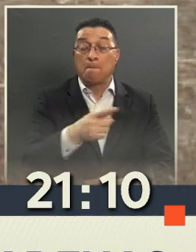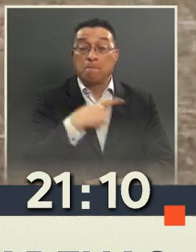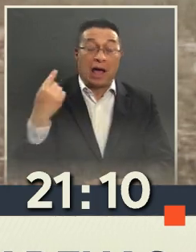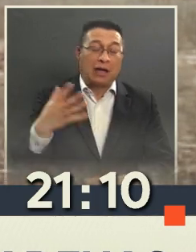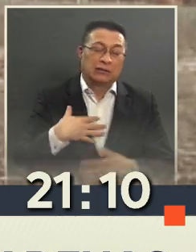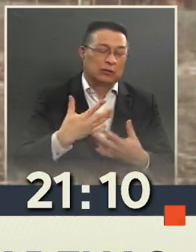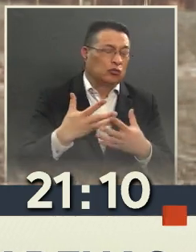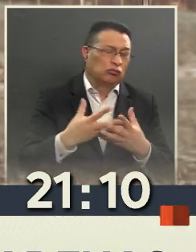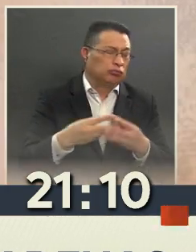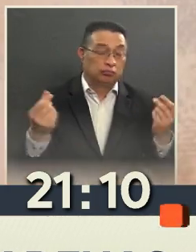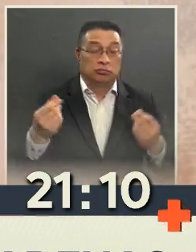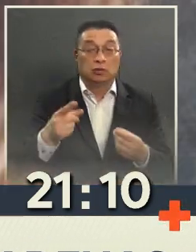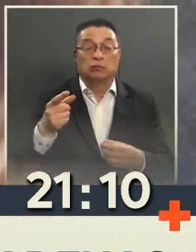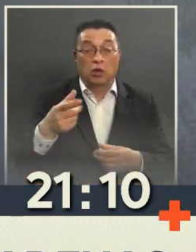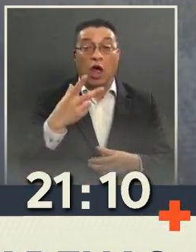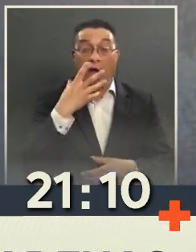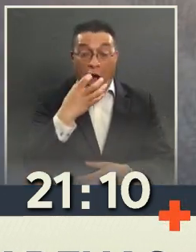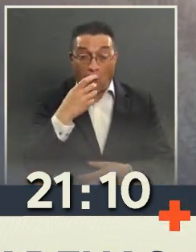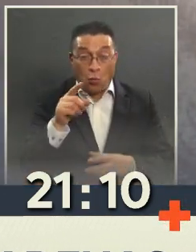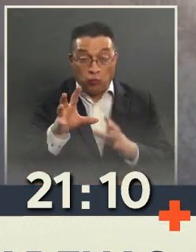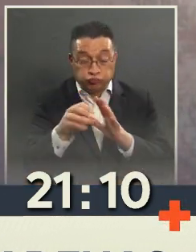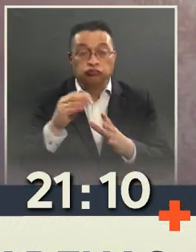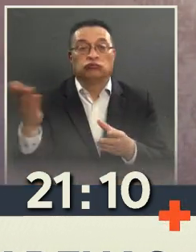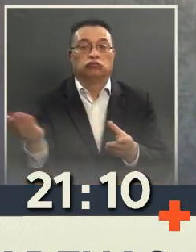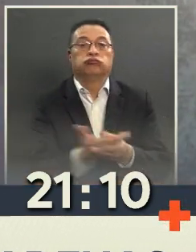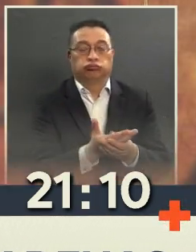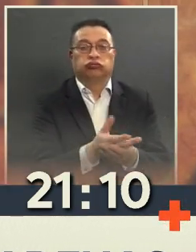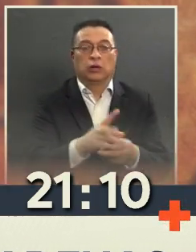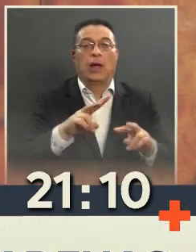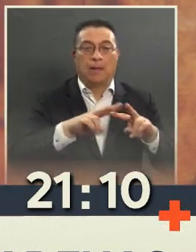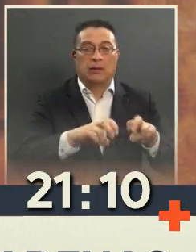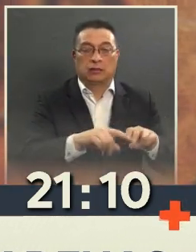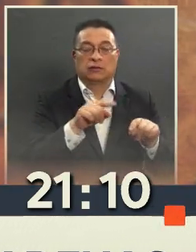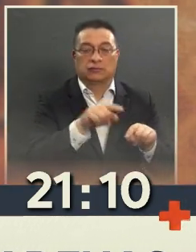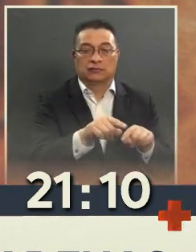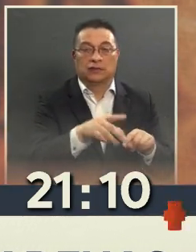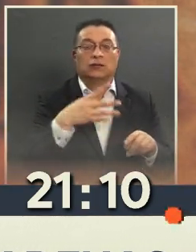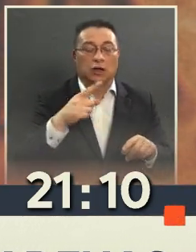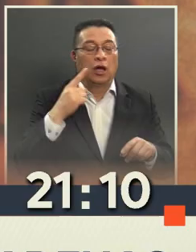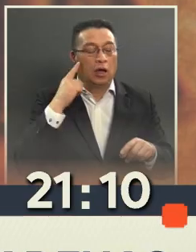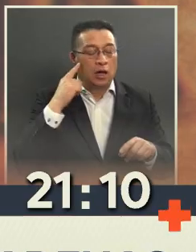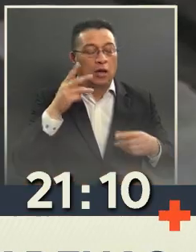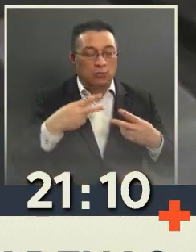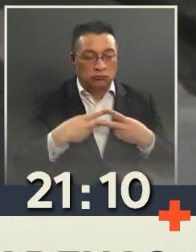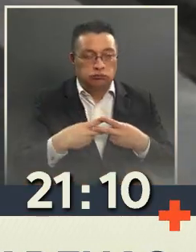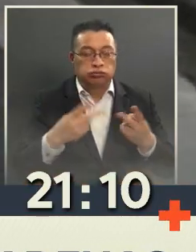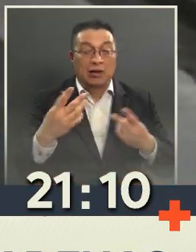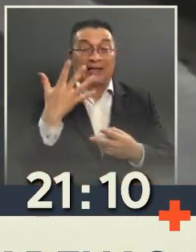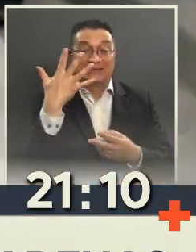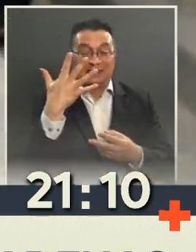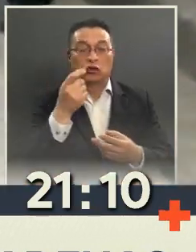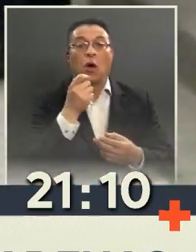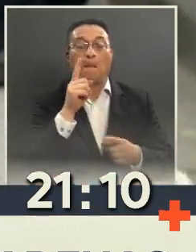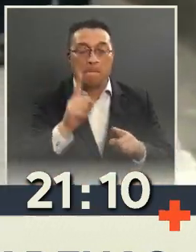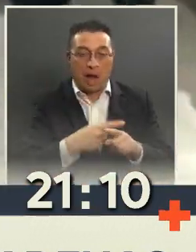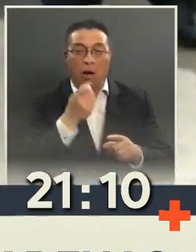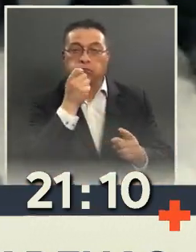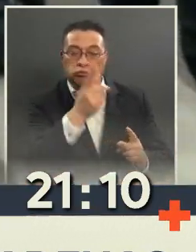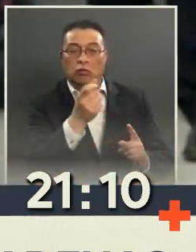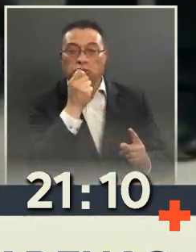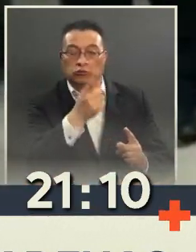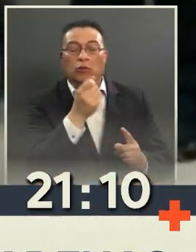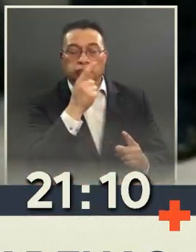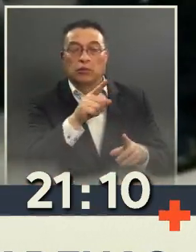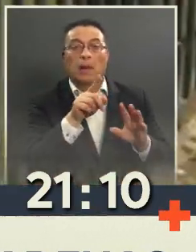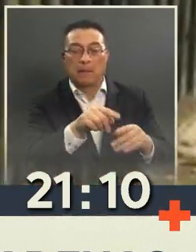Audio de la víctima que forma parte de la carpeta investigativa en un caso que además impulsó 5 denuncias más por abuso sexual perpetrados